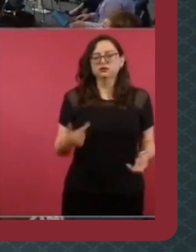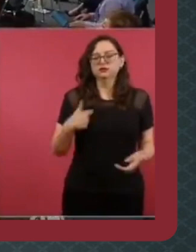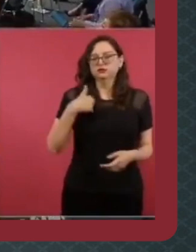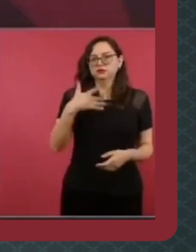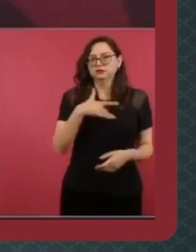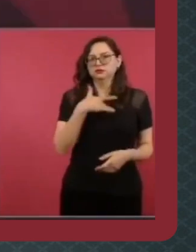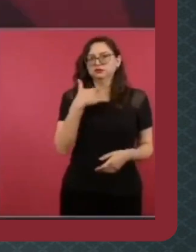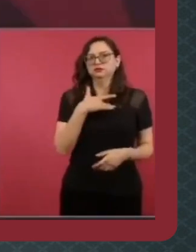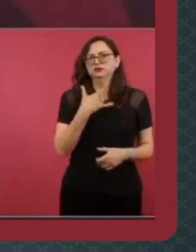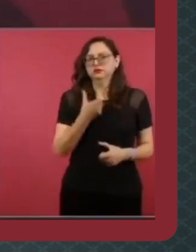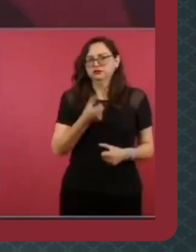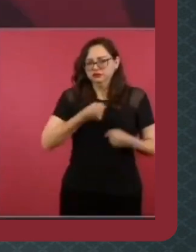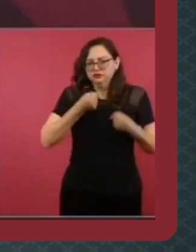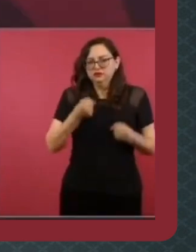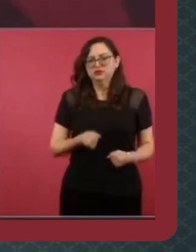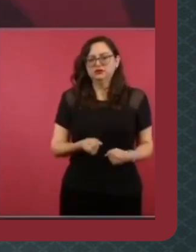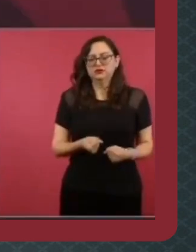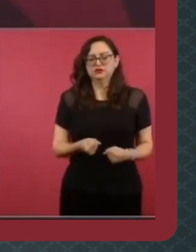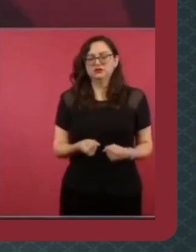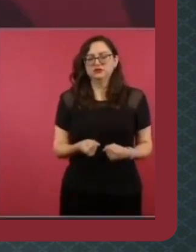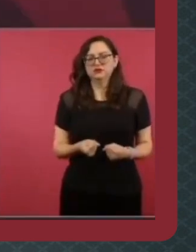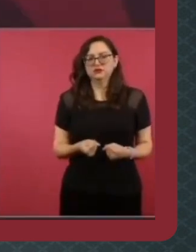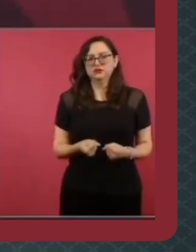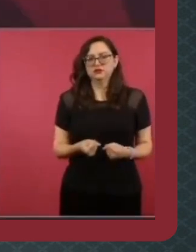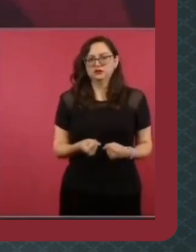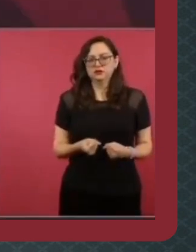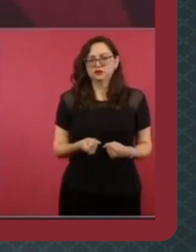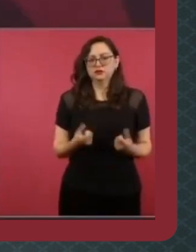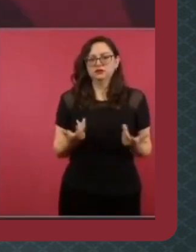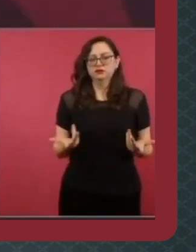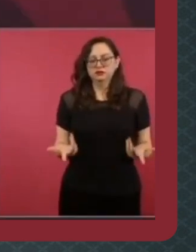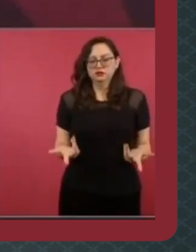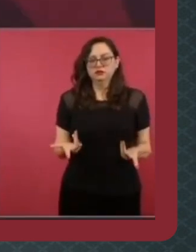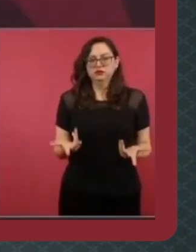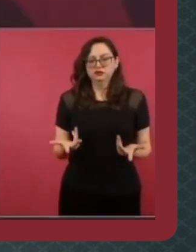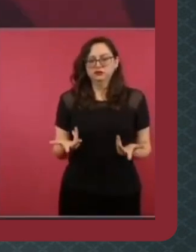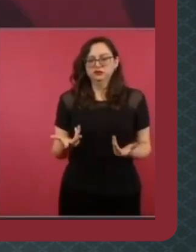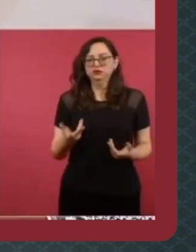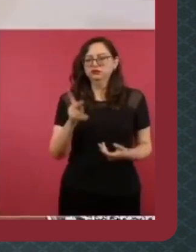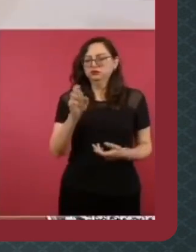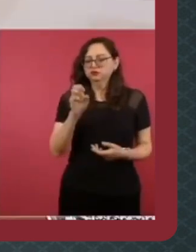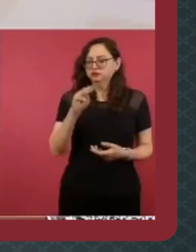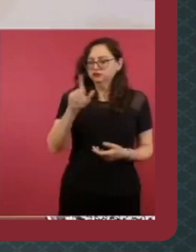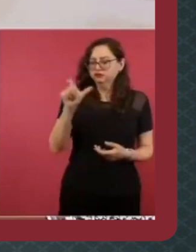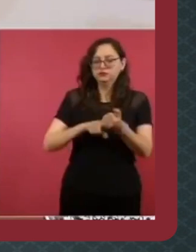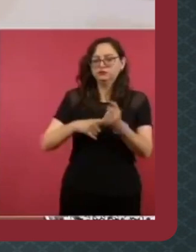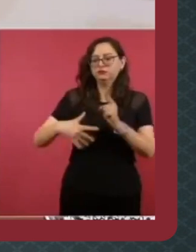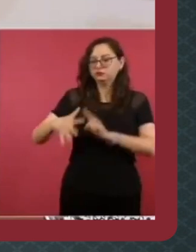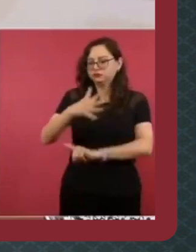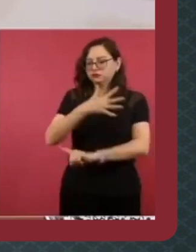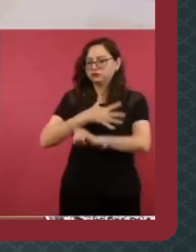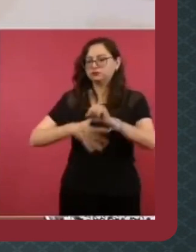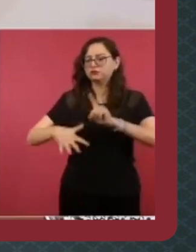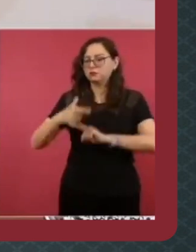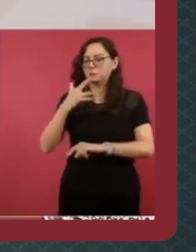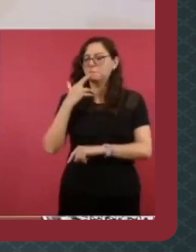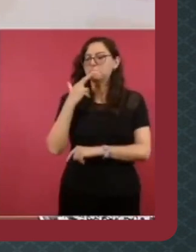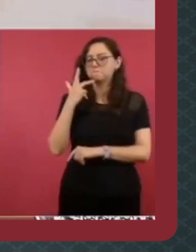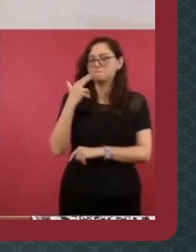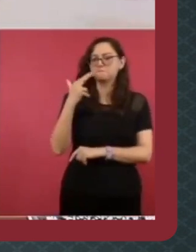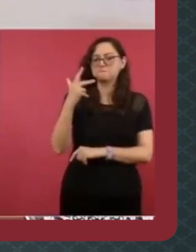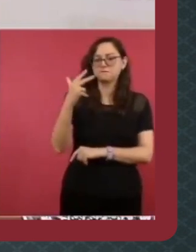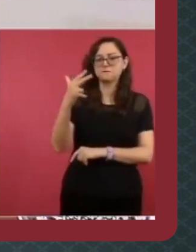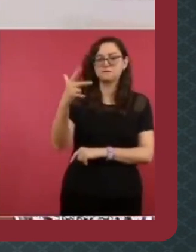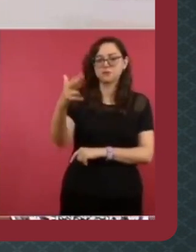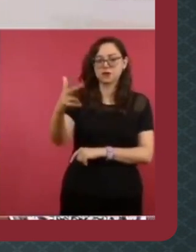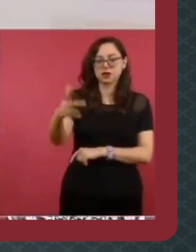embajada de México en Quito pero es importante destacar que el presidente López Obrador ha mostrado su apoyo y respaldo a la misión diplomática